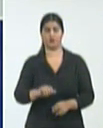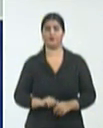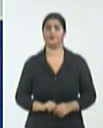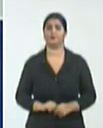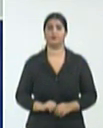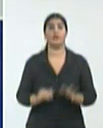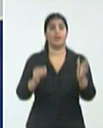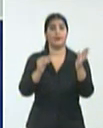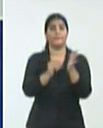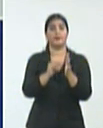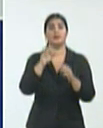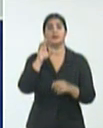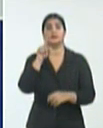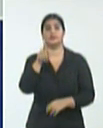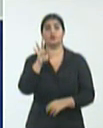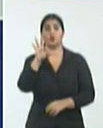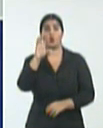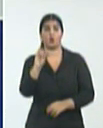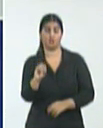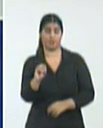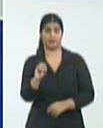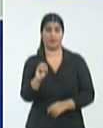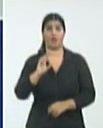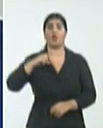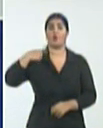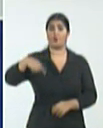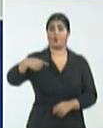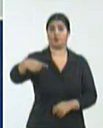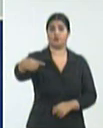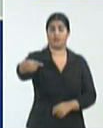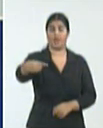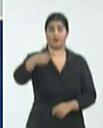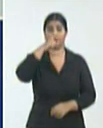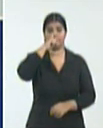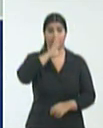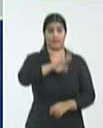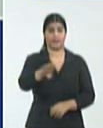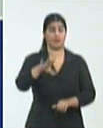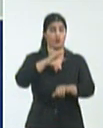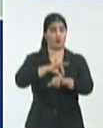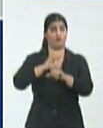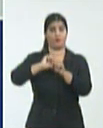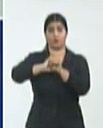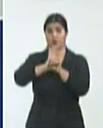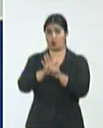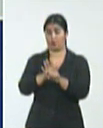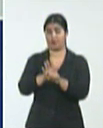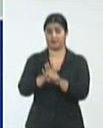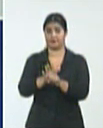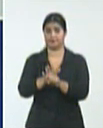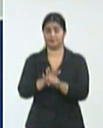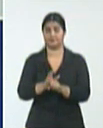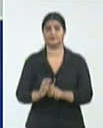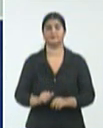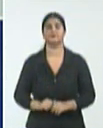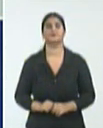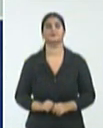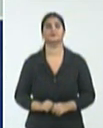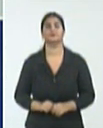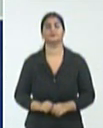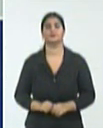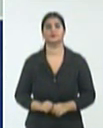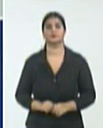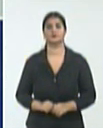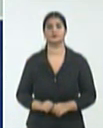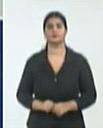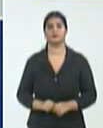día como promedio superior al que teníamos en el día de ayer. En los últimos 15